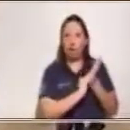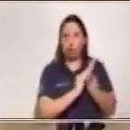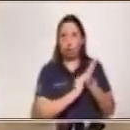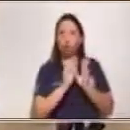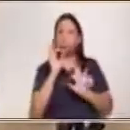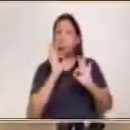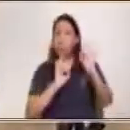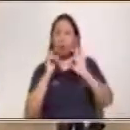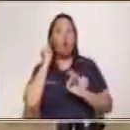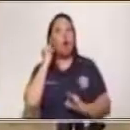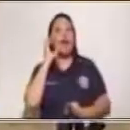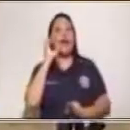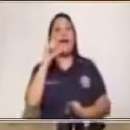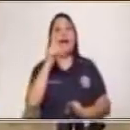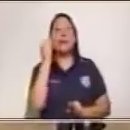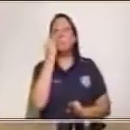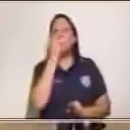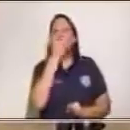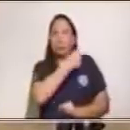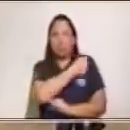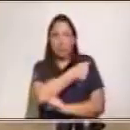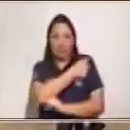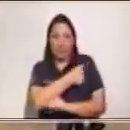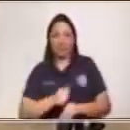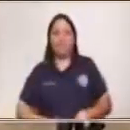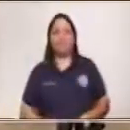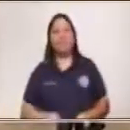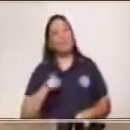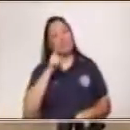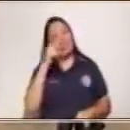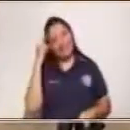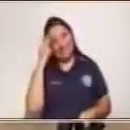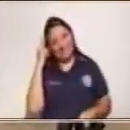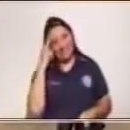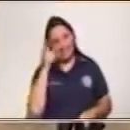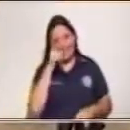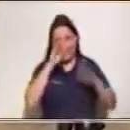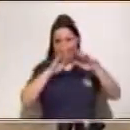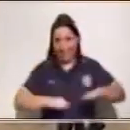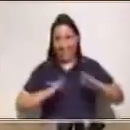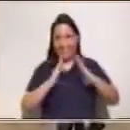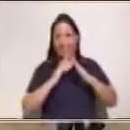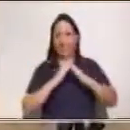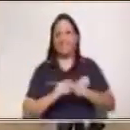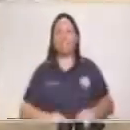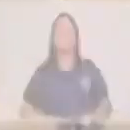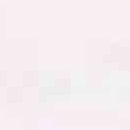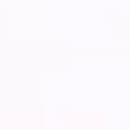o gel antibacterial. Y no olvides, quédate en casa.